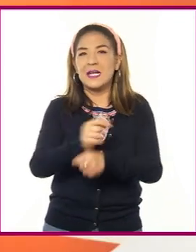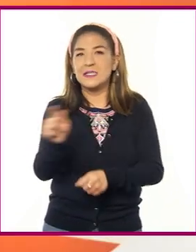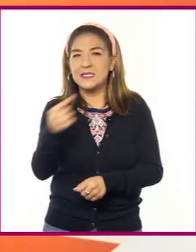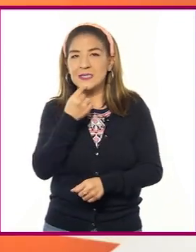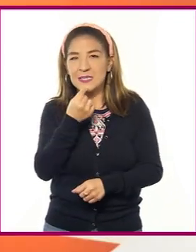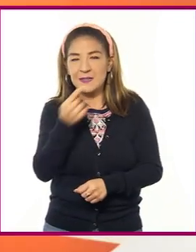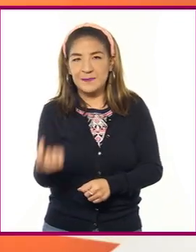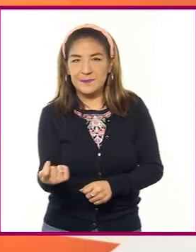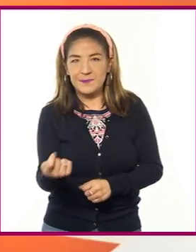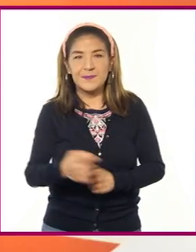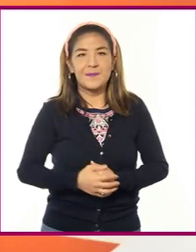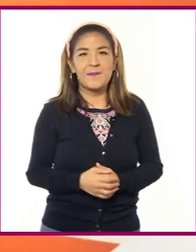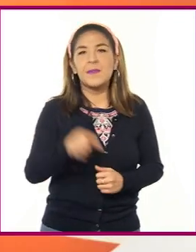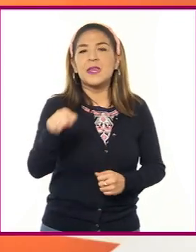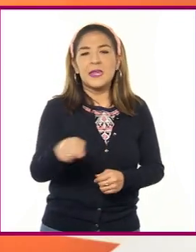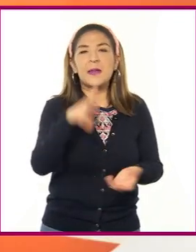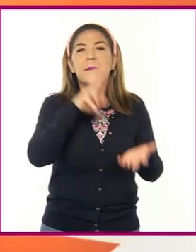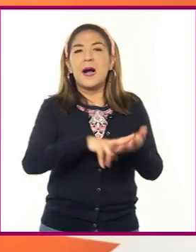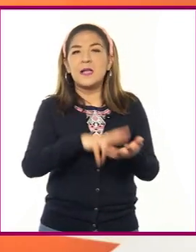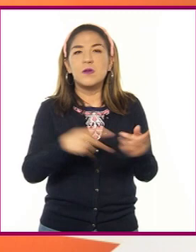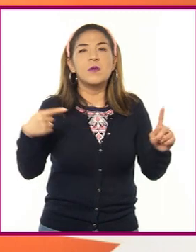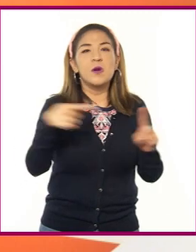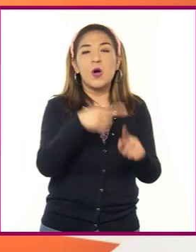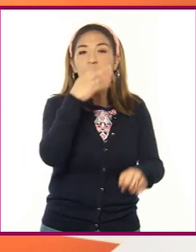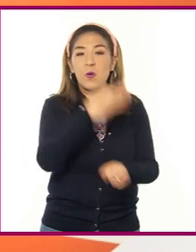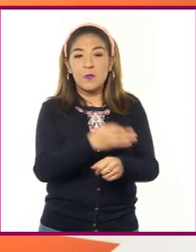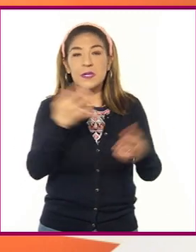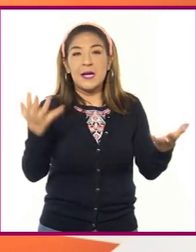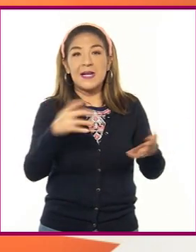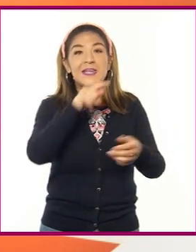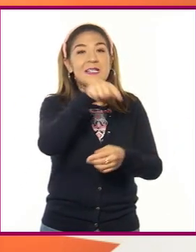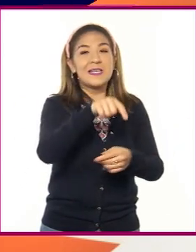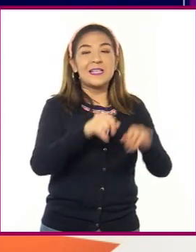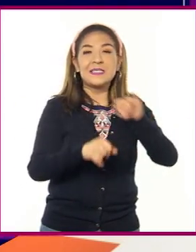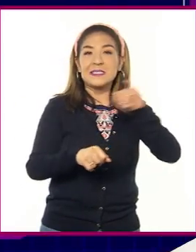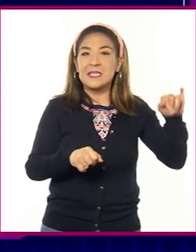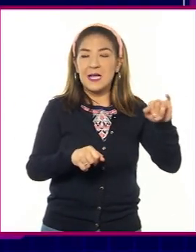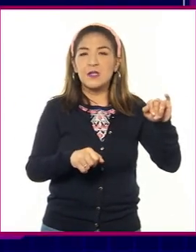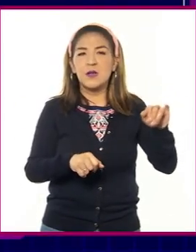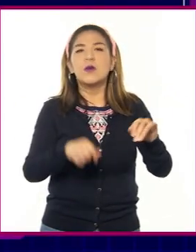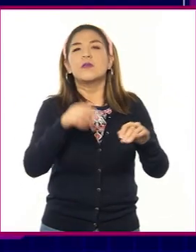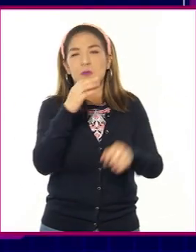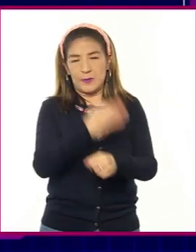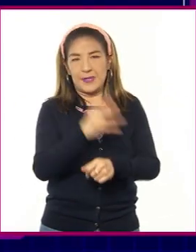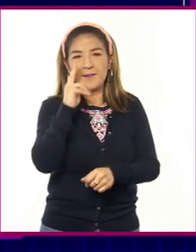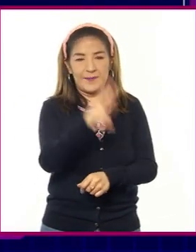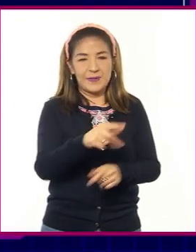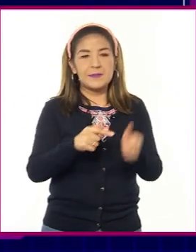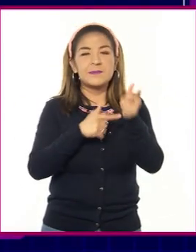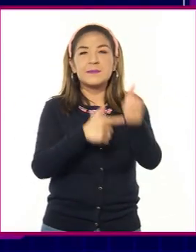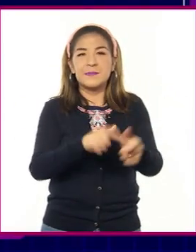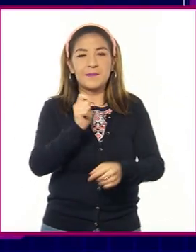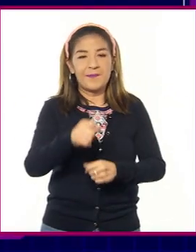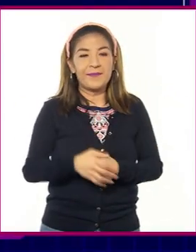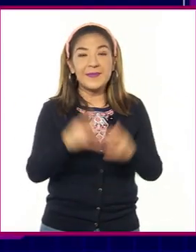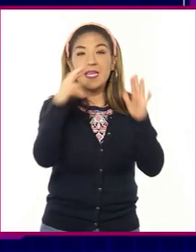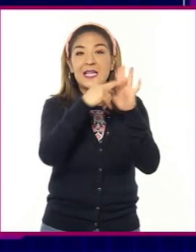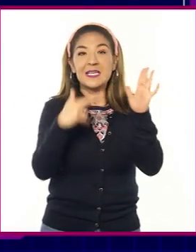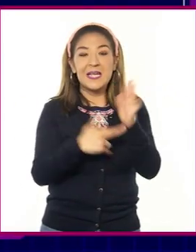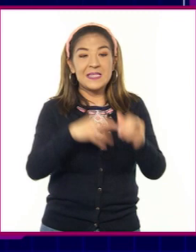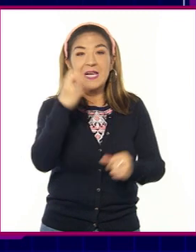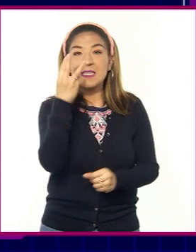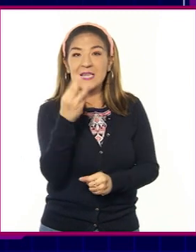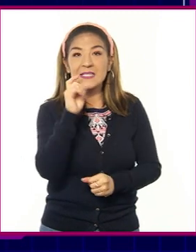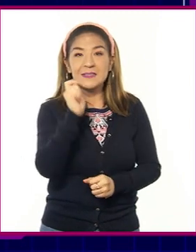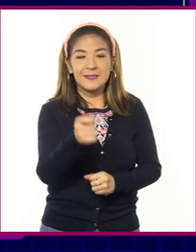Para resolver la proporción directa que hemos planteado del lado izquierdo, tenemos el procedimiento que conocemos como regla de 3, que